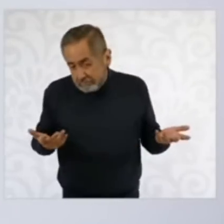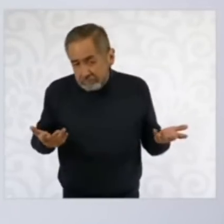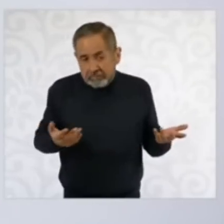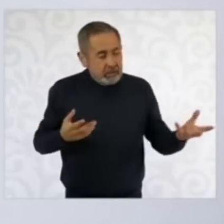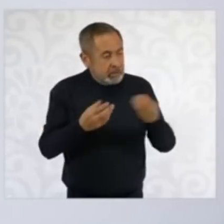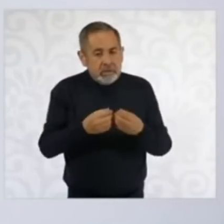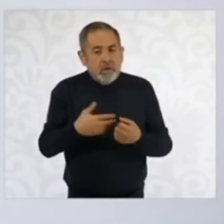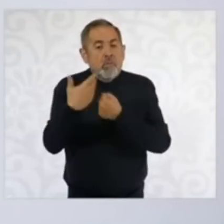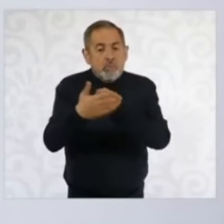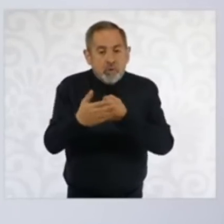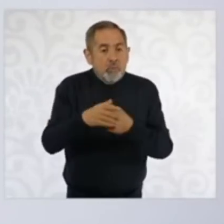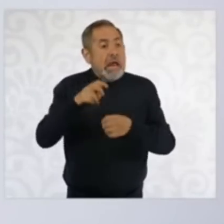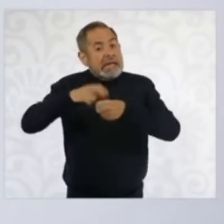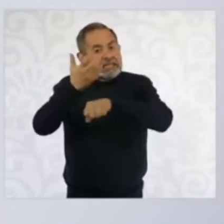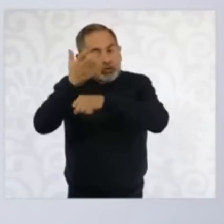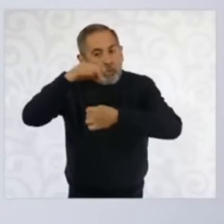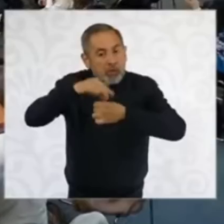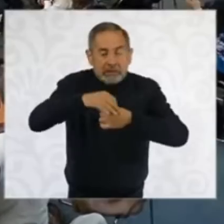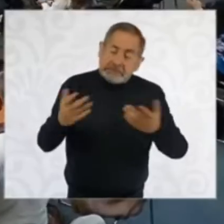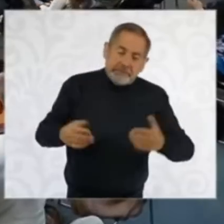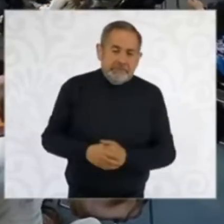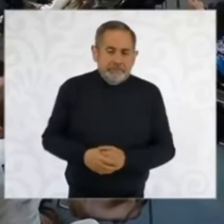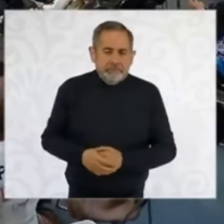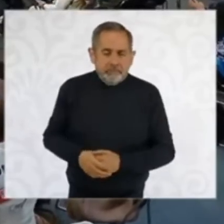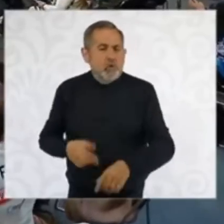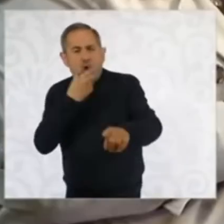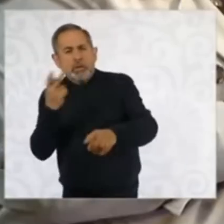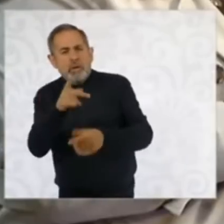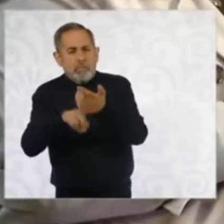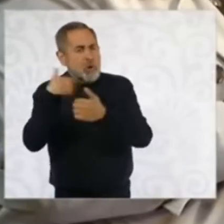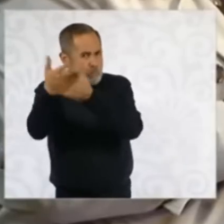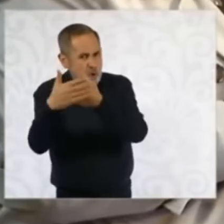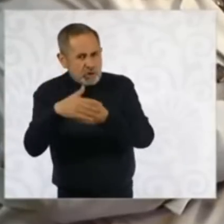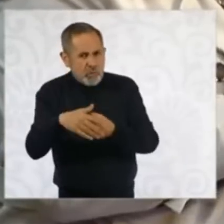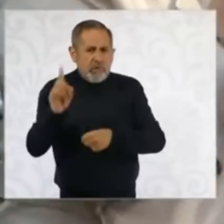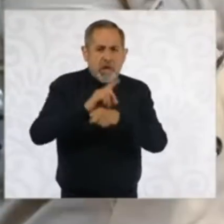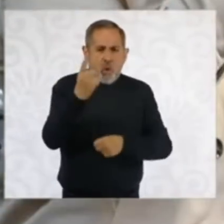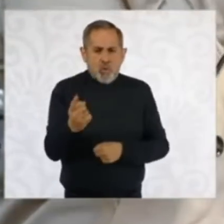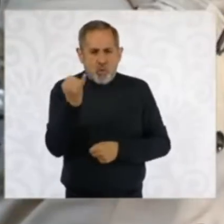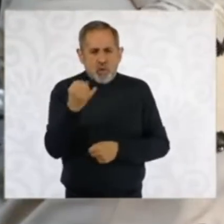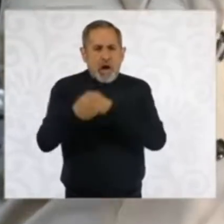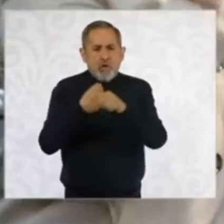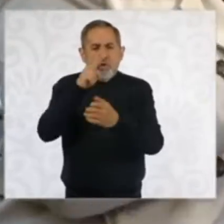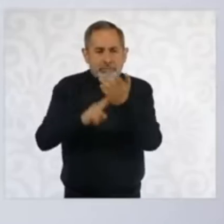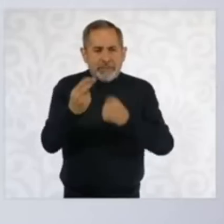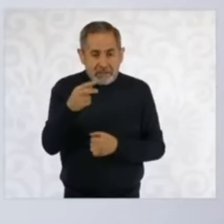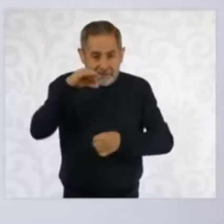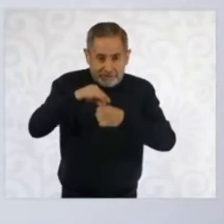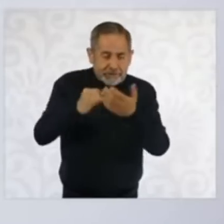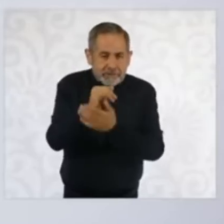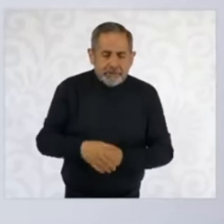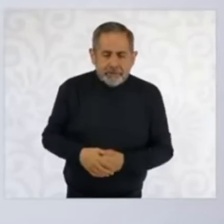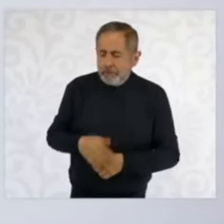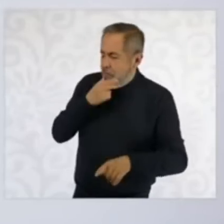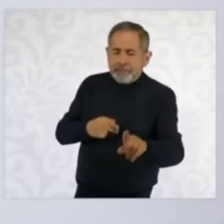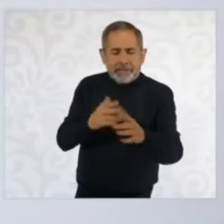es la elección en Estados Unidos. ¿Pero es un hecho que la elección de jueces se realizará el 1 de junio del 2025? Vamos a